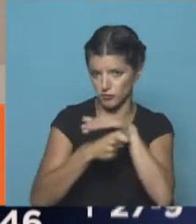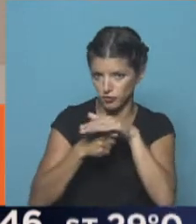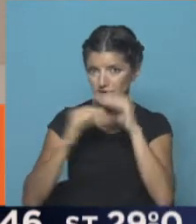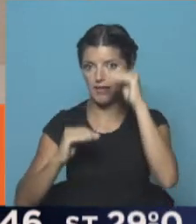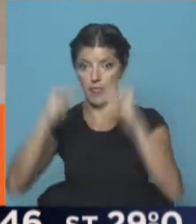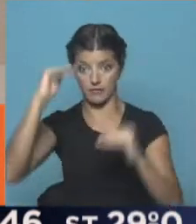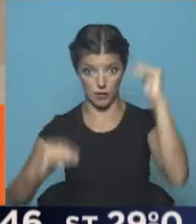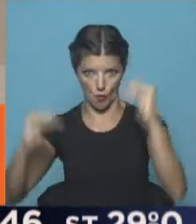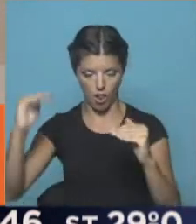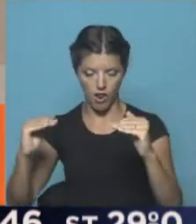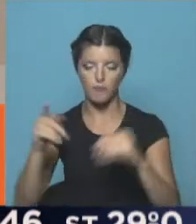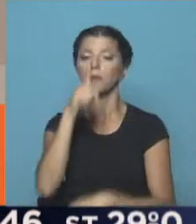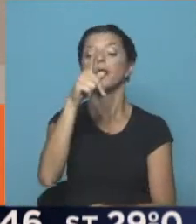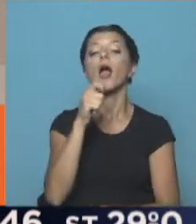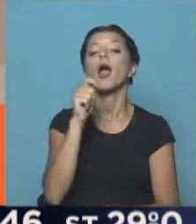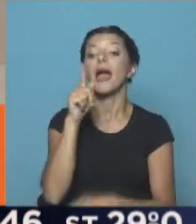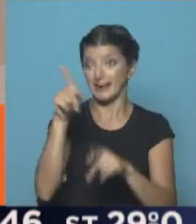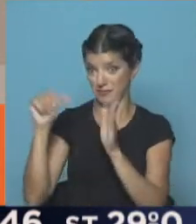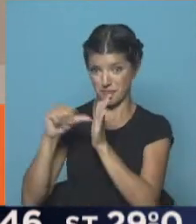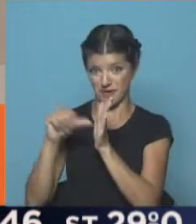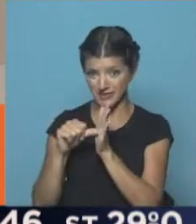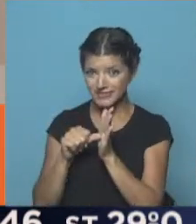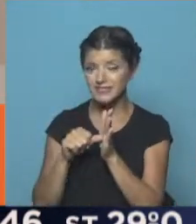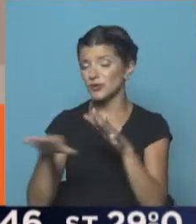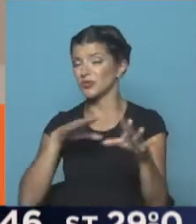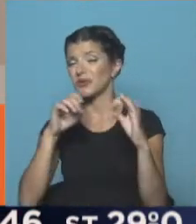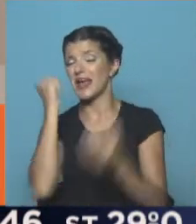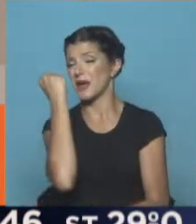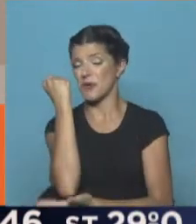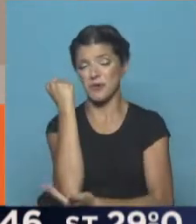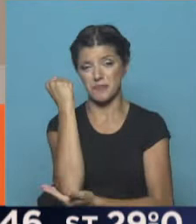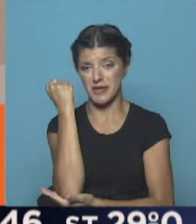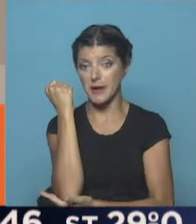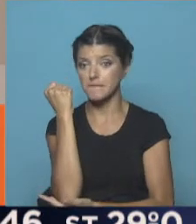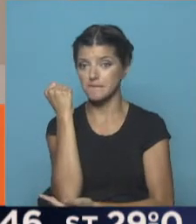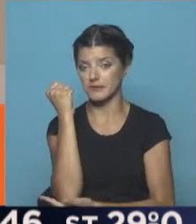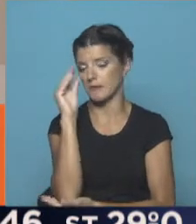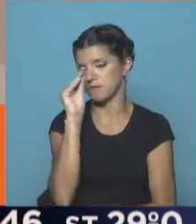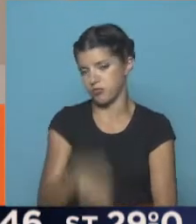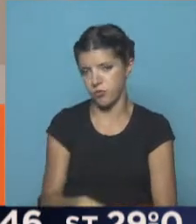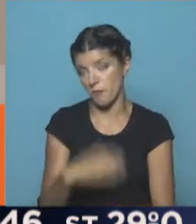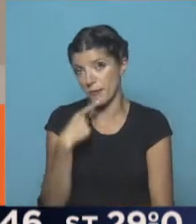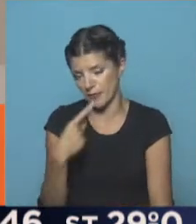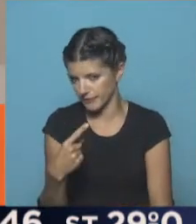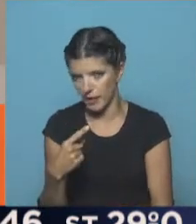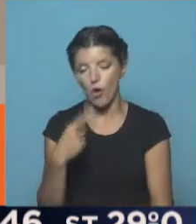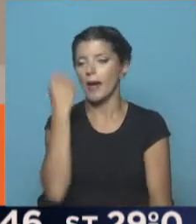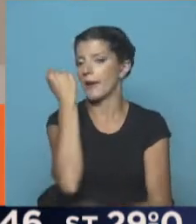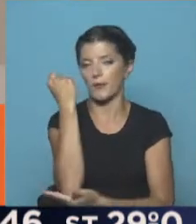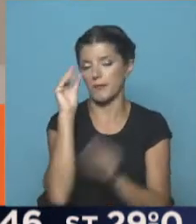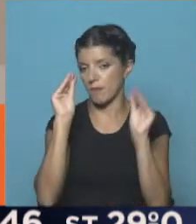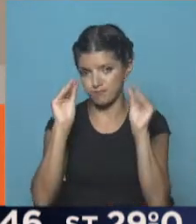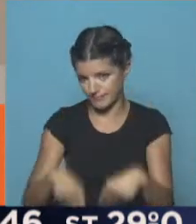clarísimo que el tema de las penurias económicas que ha tenido este país que ha sido un país económicamente fallido podríamos plantearlo